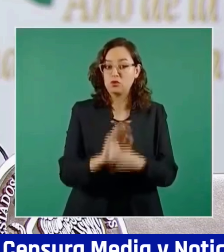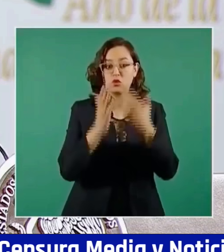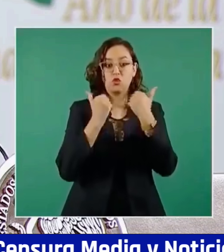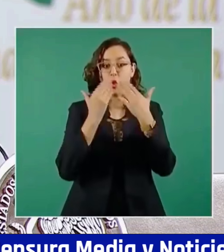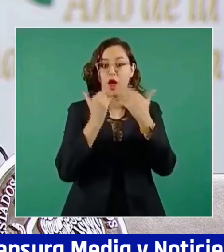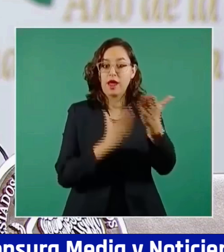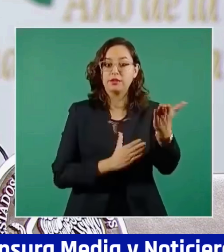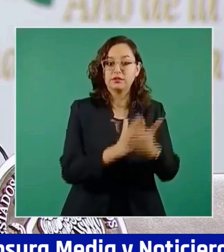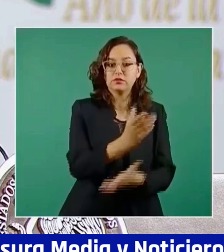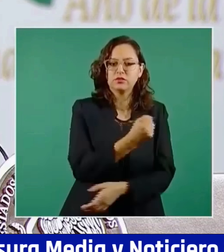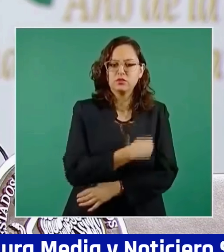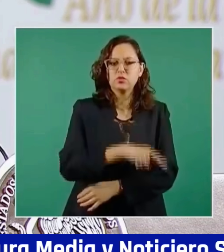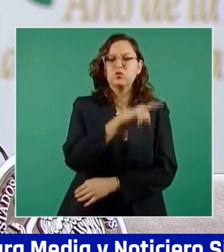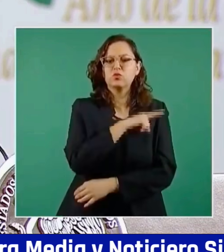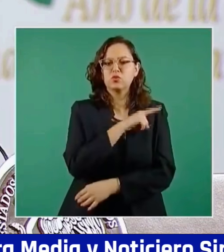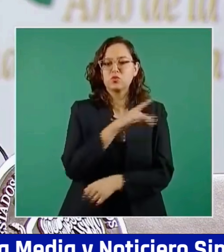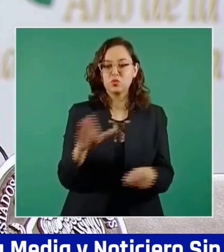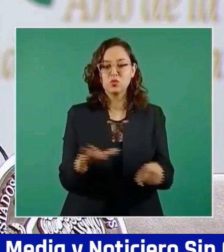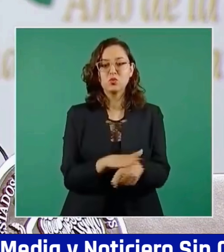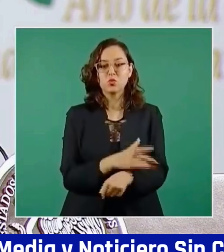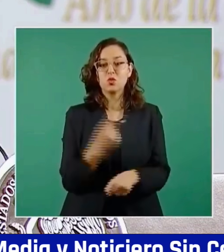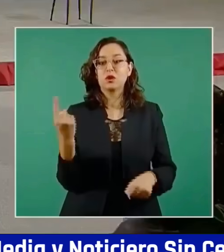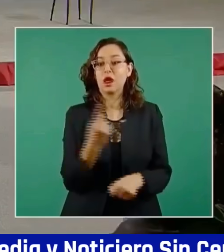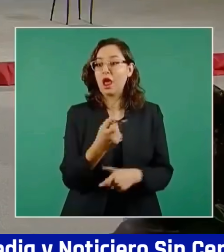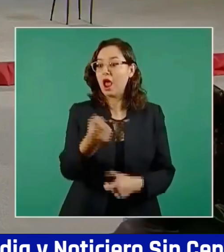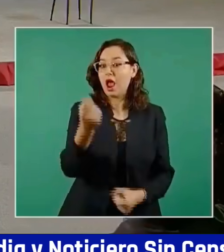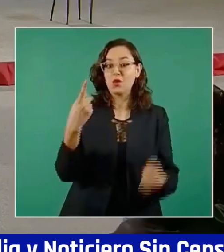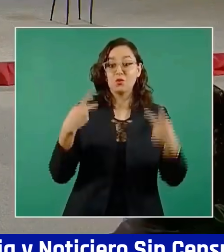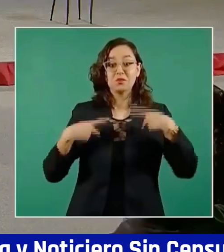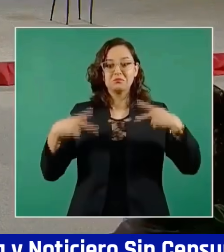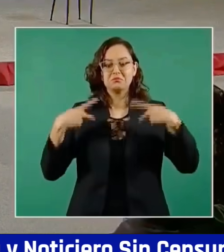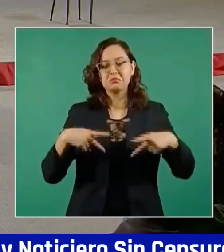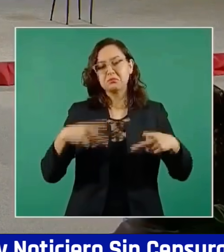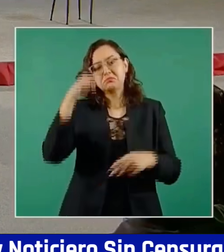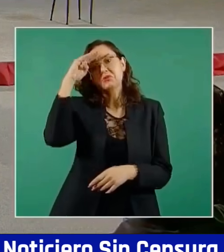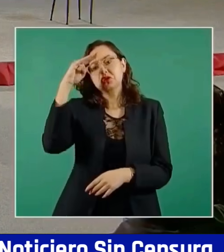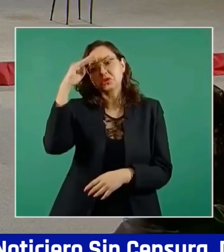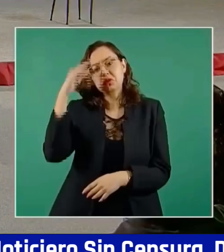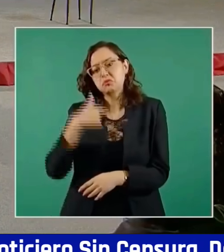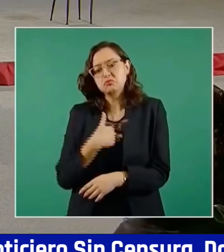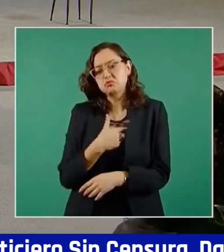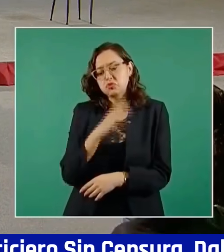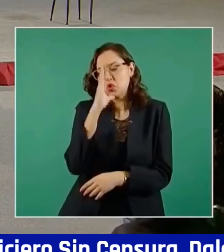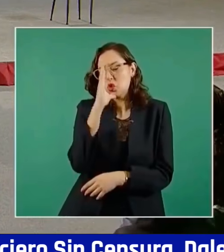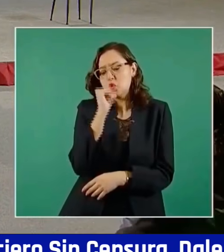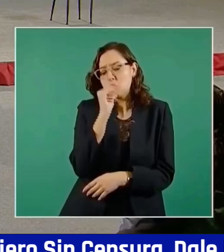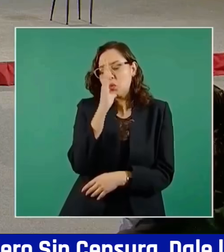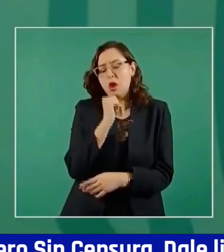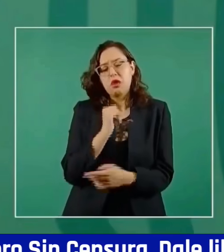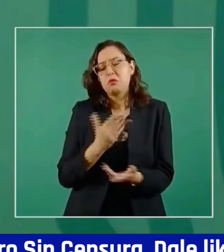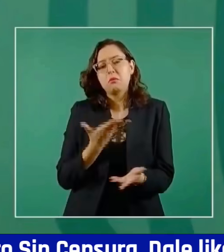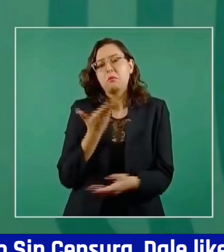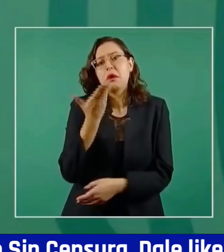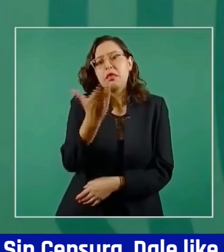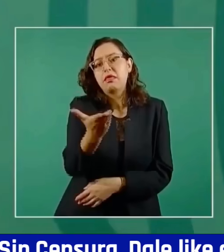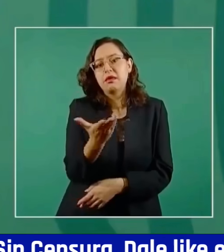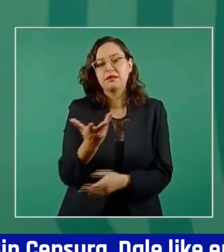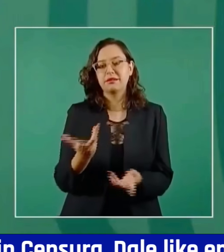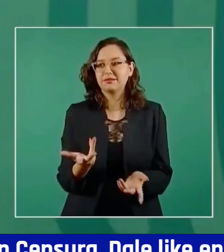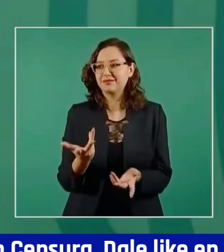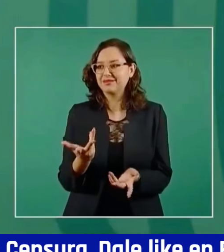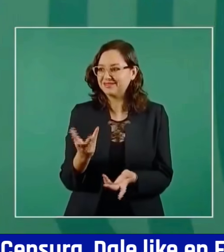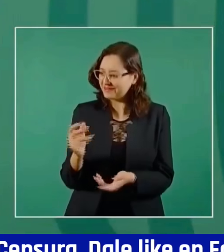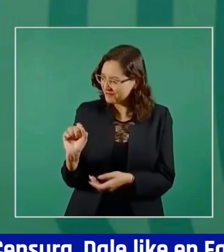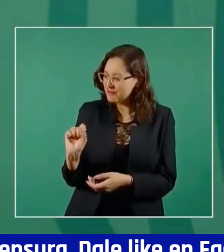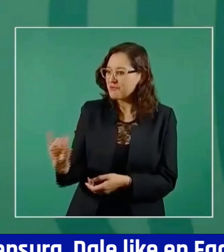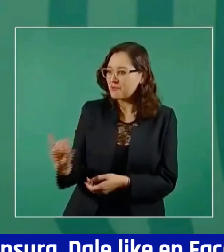es porque muchos desconocen que tienen derecho a cualquier servicio público de salud si lo solicitan, pero al no